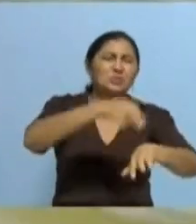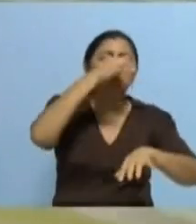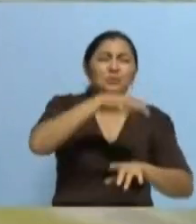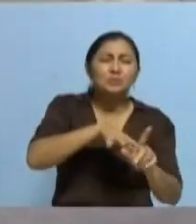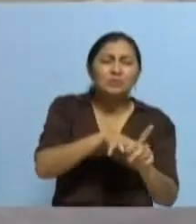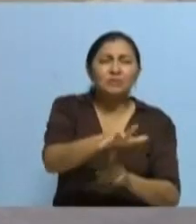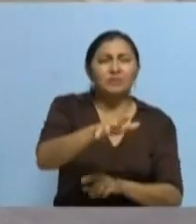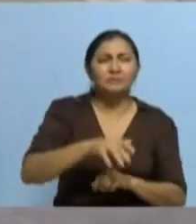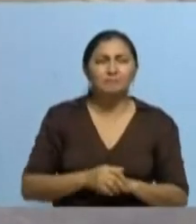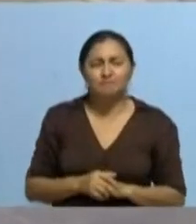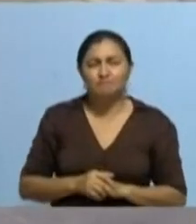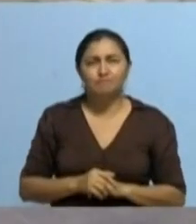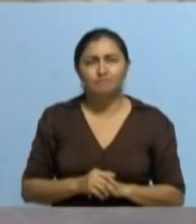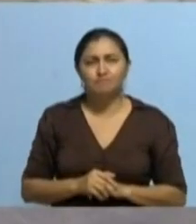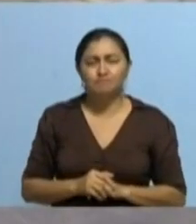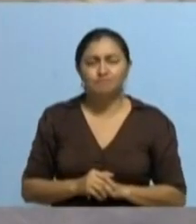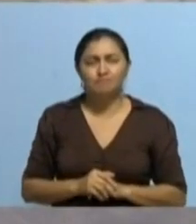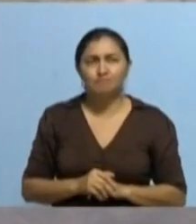contaminación.